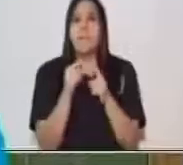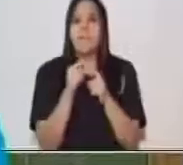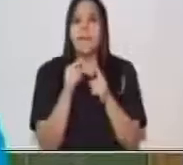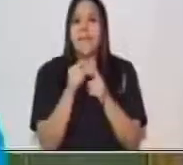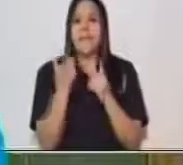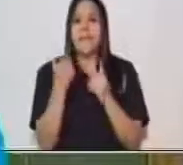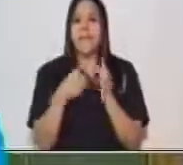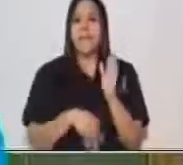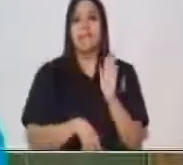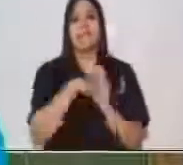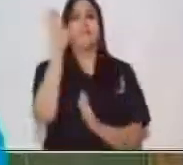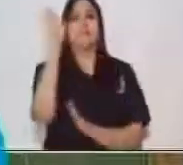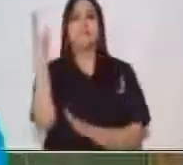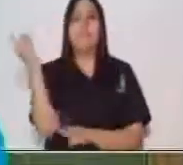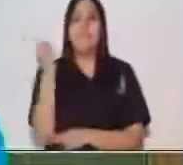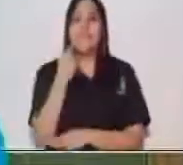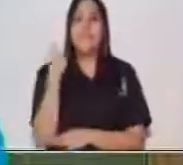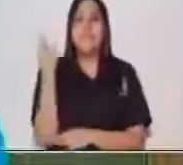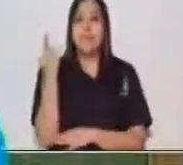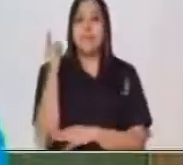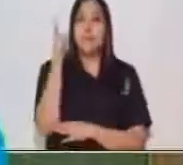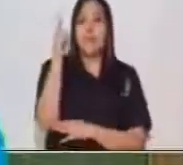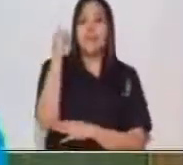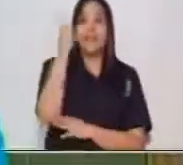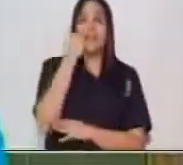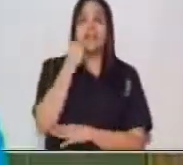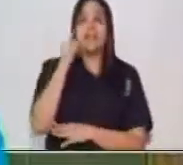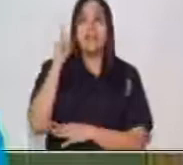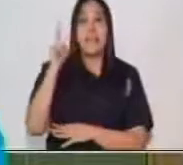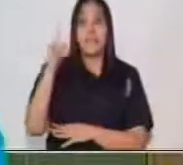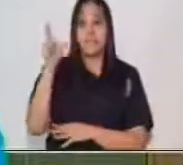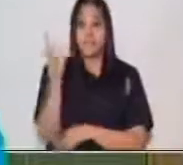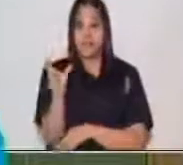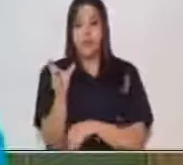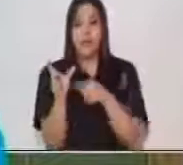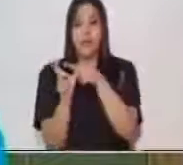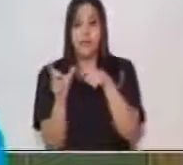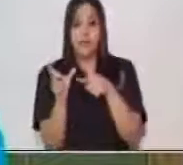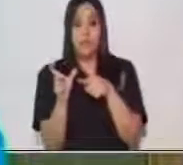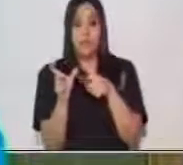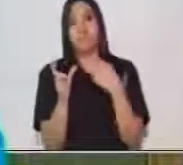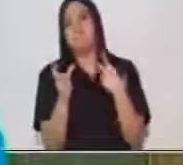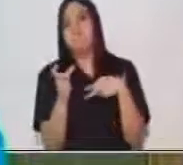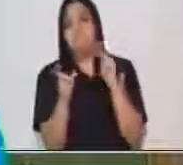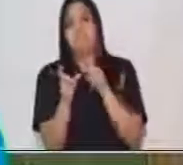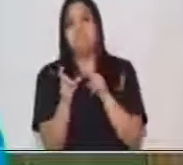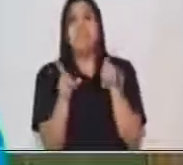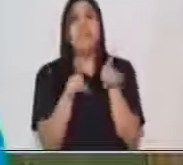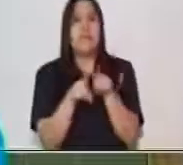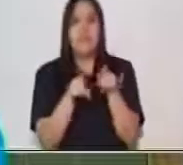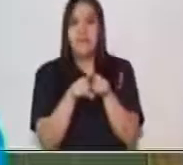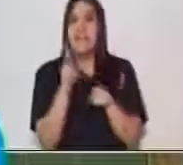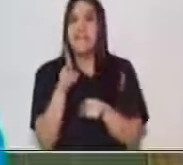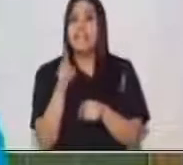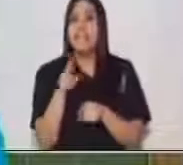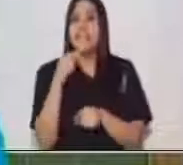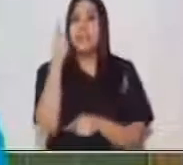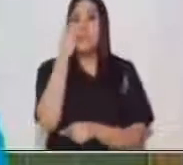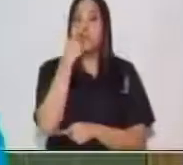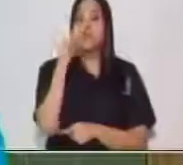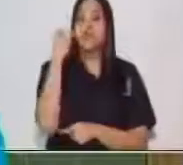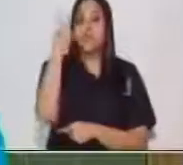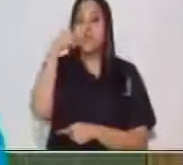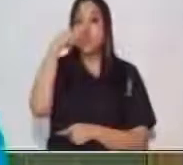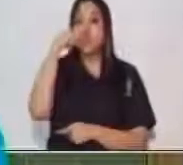más importante del sujeto. Generalmente es un sustantivo.